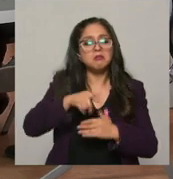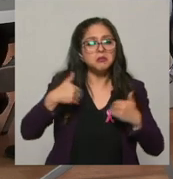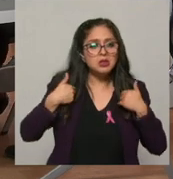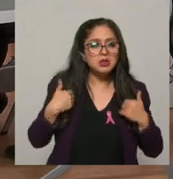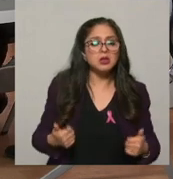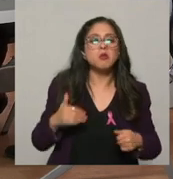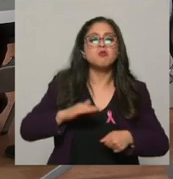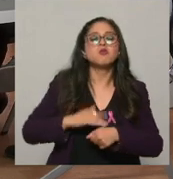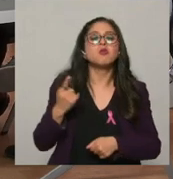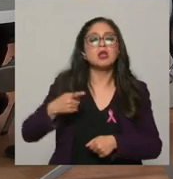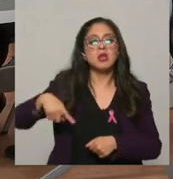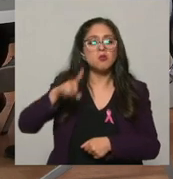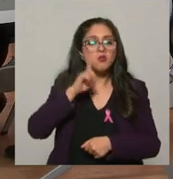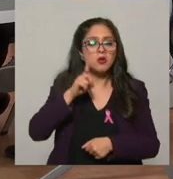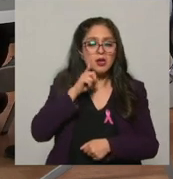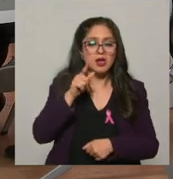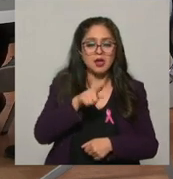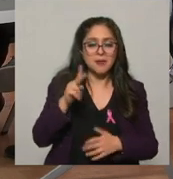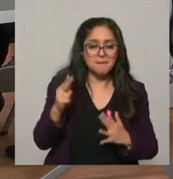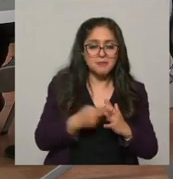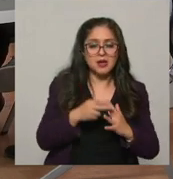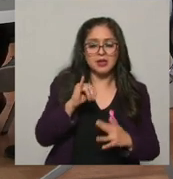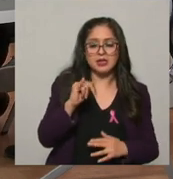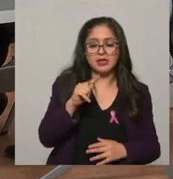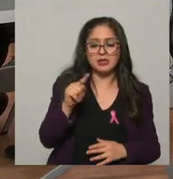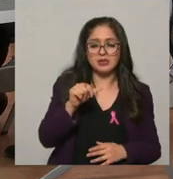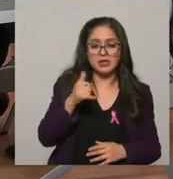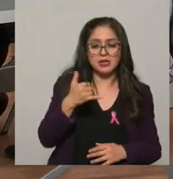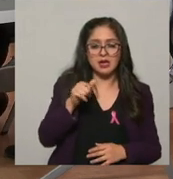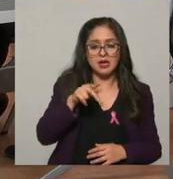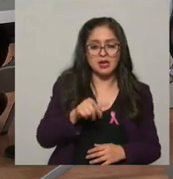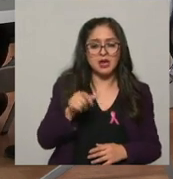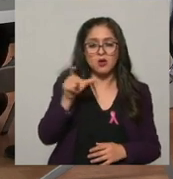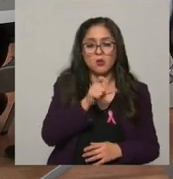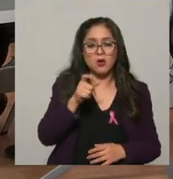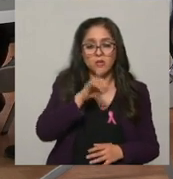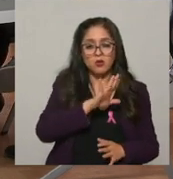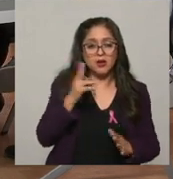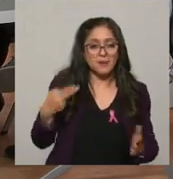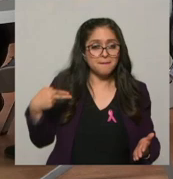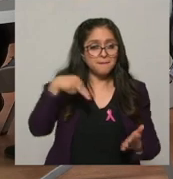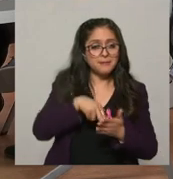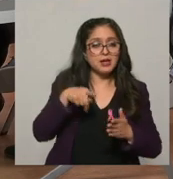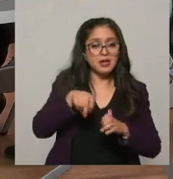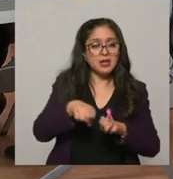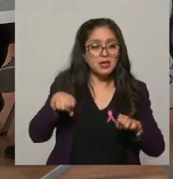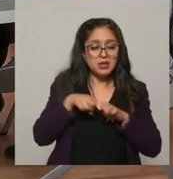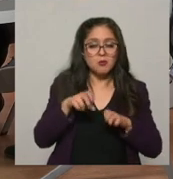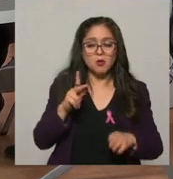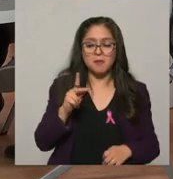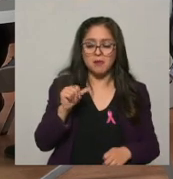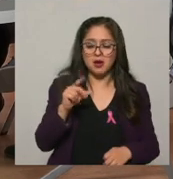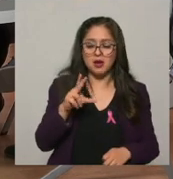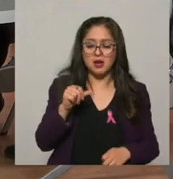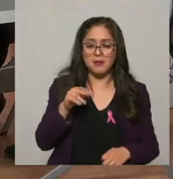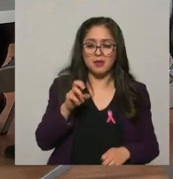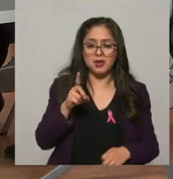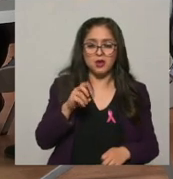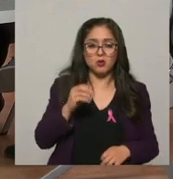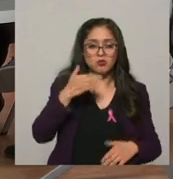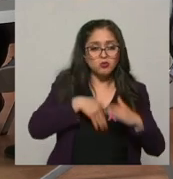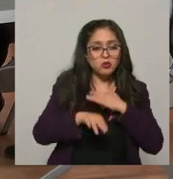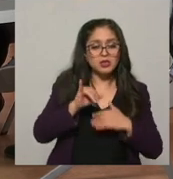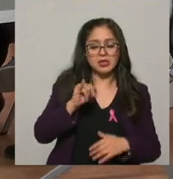por qué el asesino de Itzayana, que además cuando llegan los paramédicos, el equipo de paramédicos a este domicilio